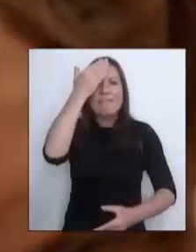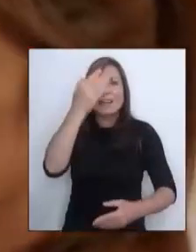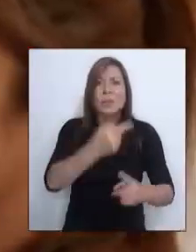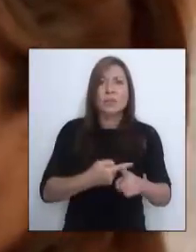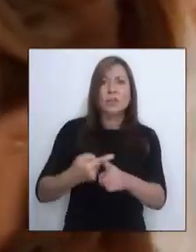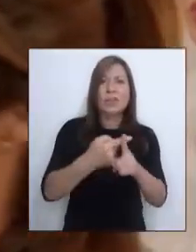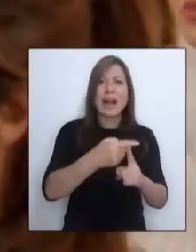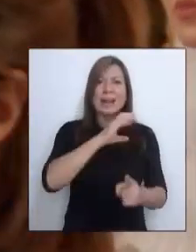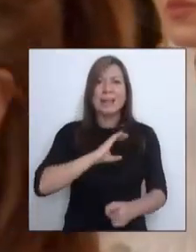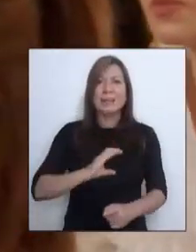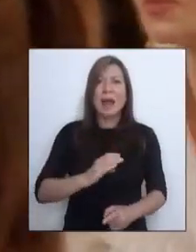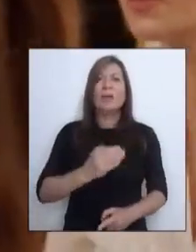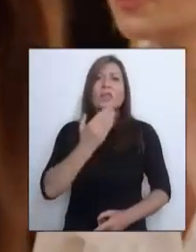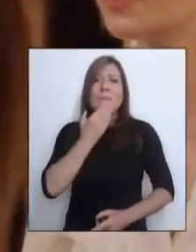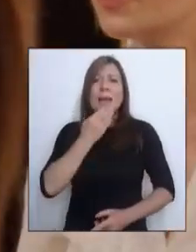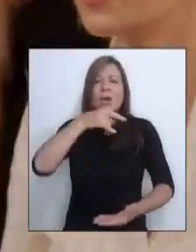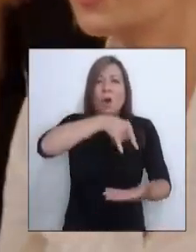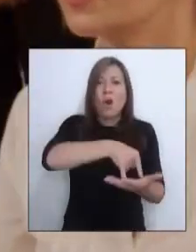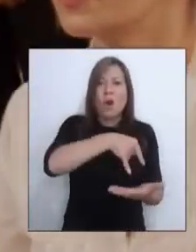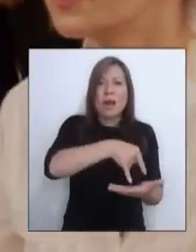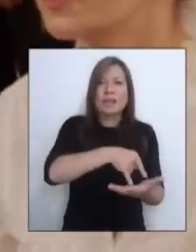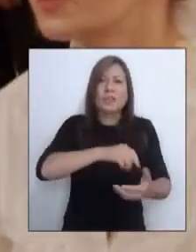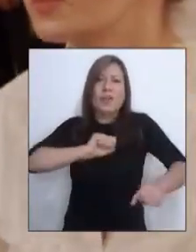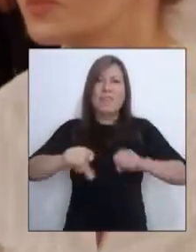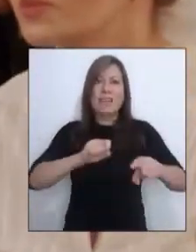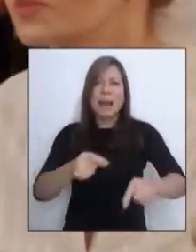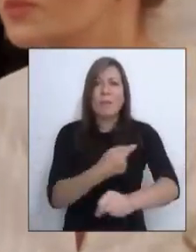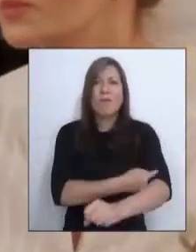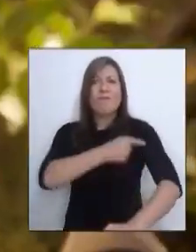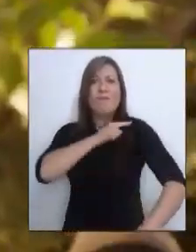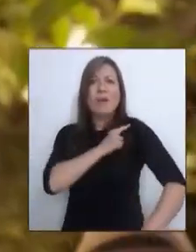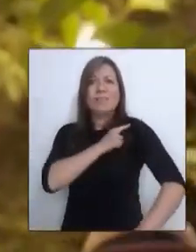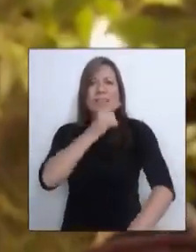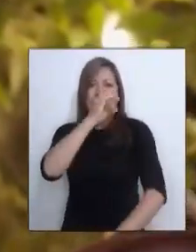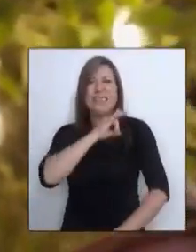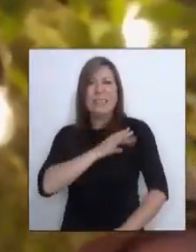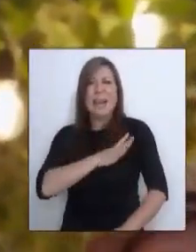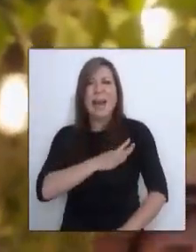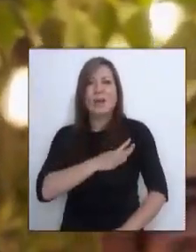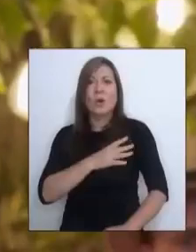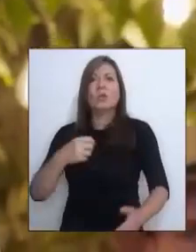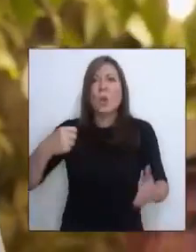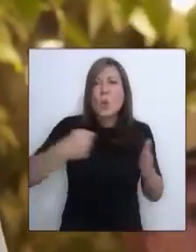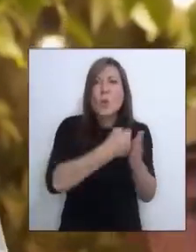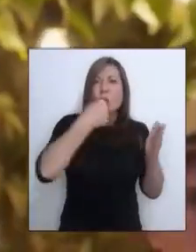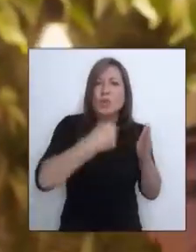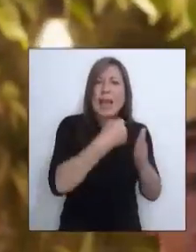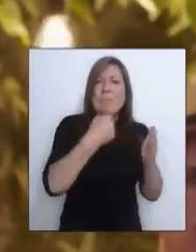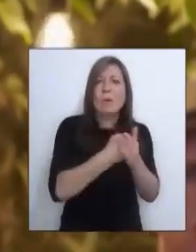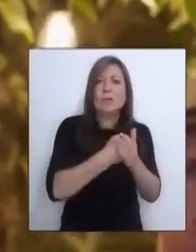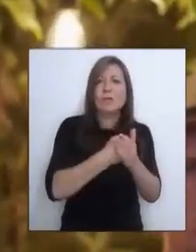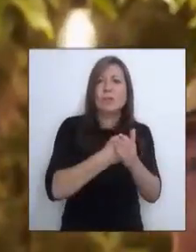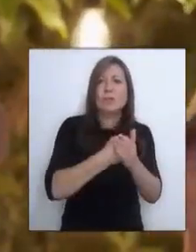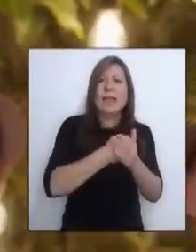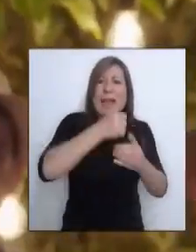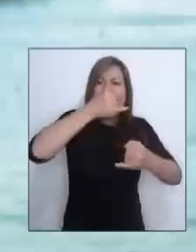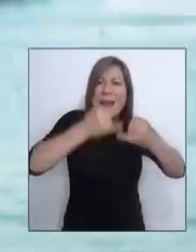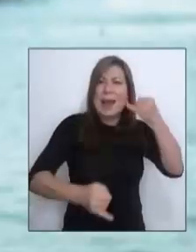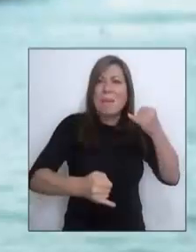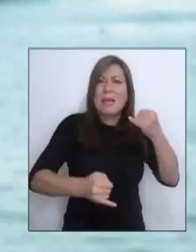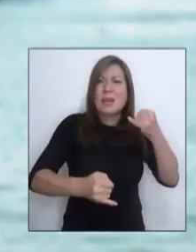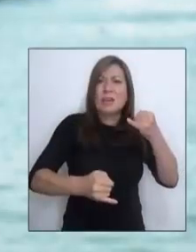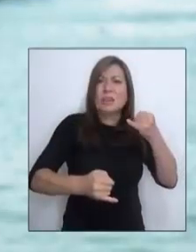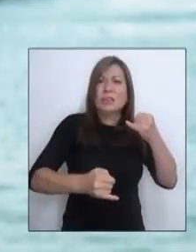Cristiano para que también en el Congreso defendamos con fuerza a los chilenos y luchemos contra los enemigos